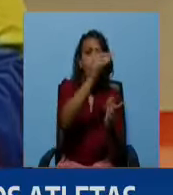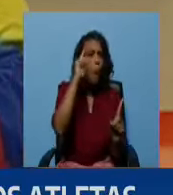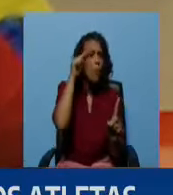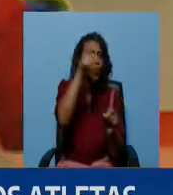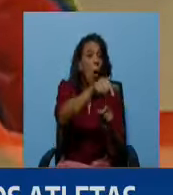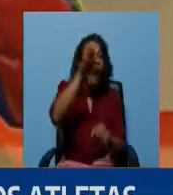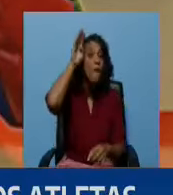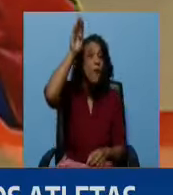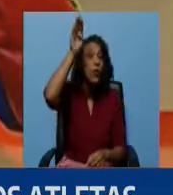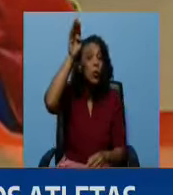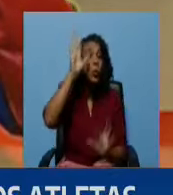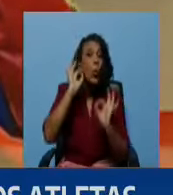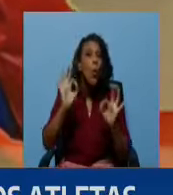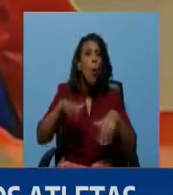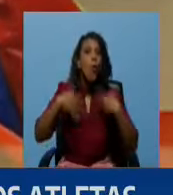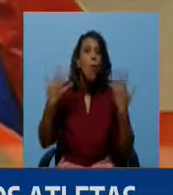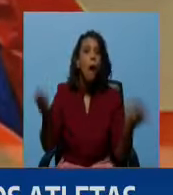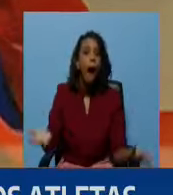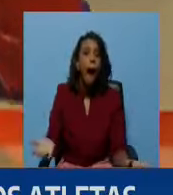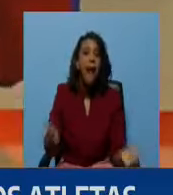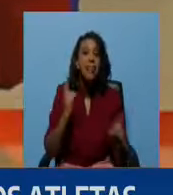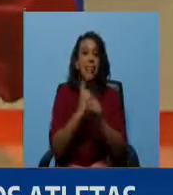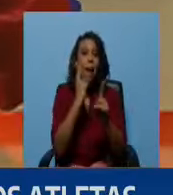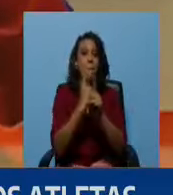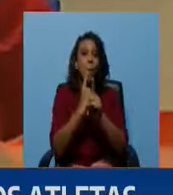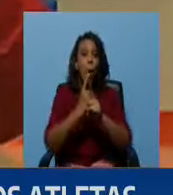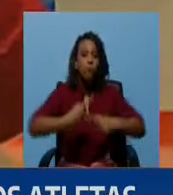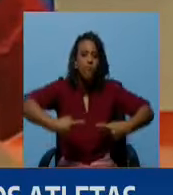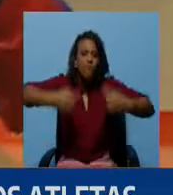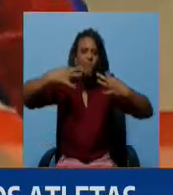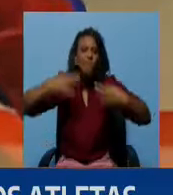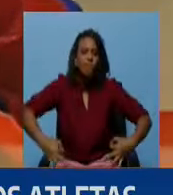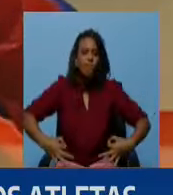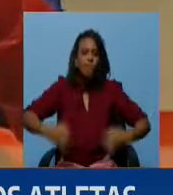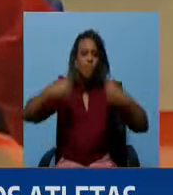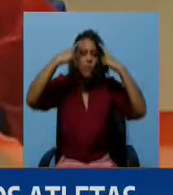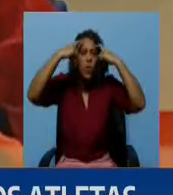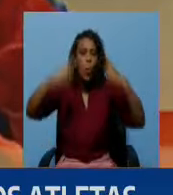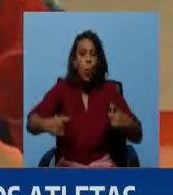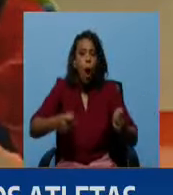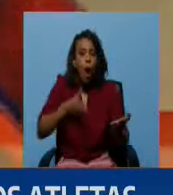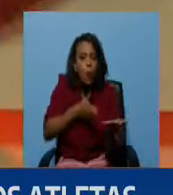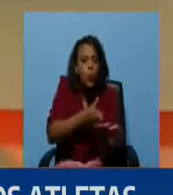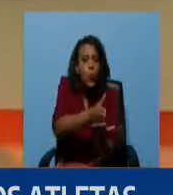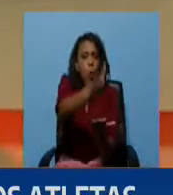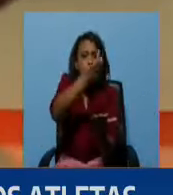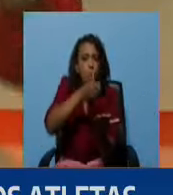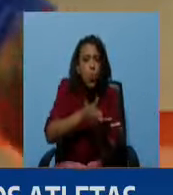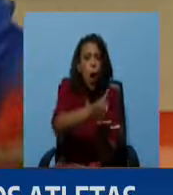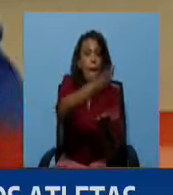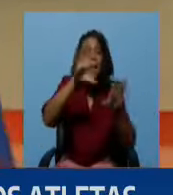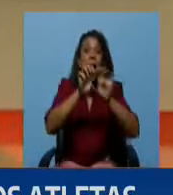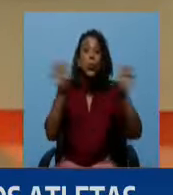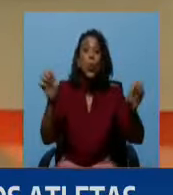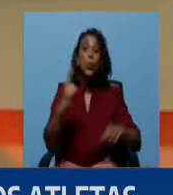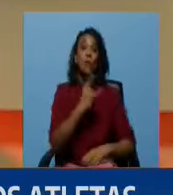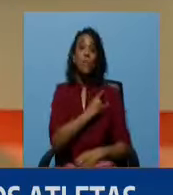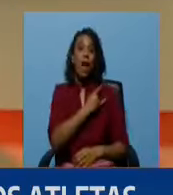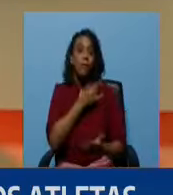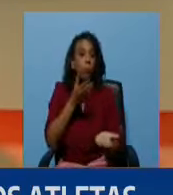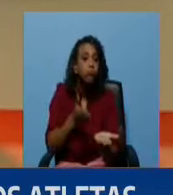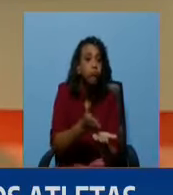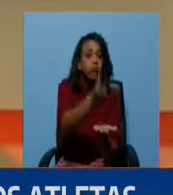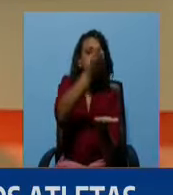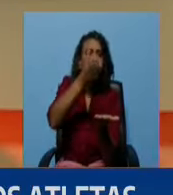proyectando hacia el deporte de alta excelencia y lo vas llevando para la educación universitaria,